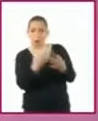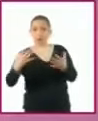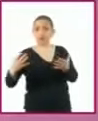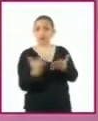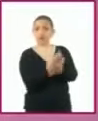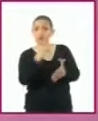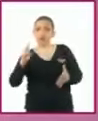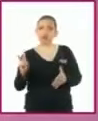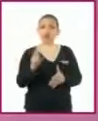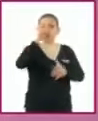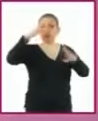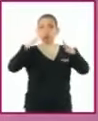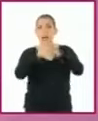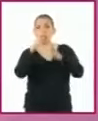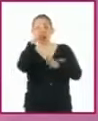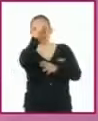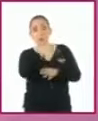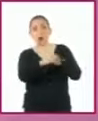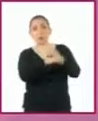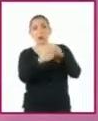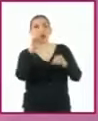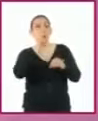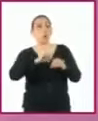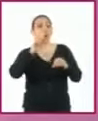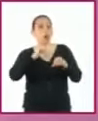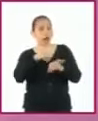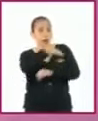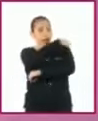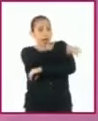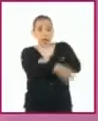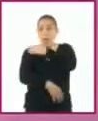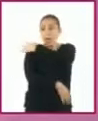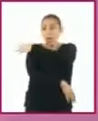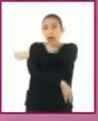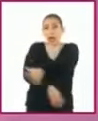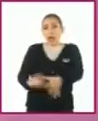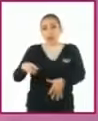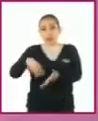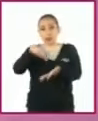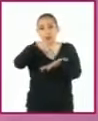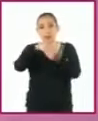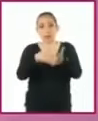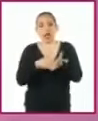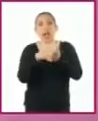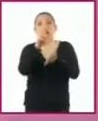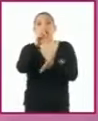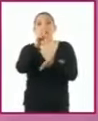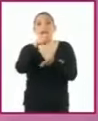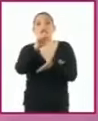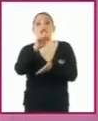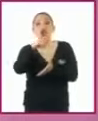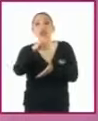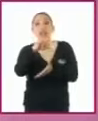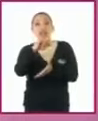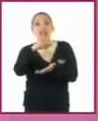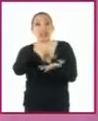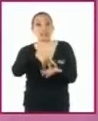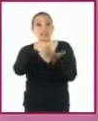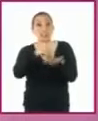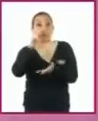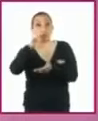bélico. Esta pieza representa a una mujer con alas que se posa en un barco. Tiene un peso de 30 toneladas. No se